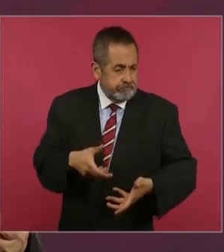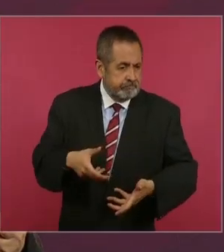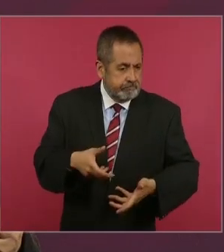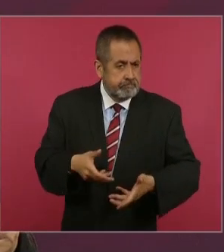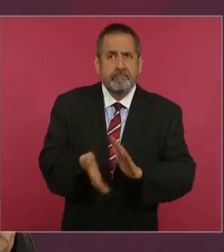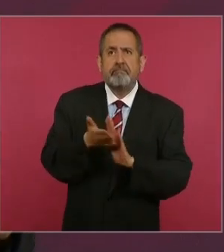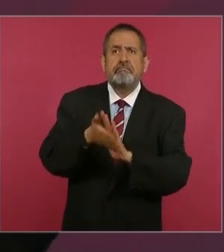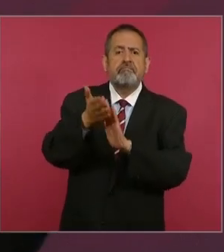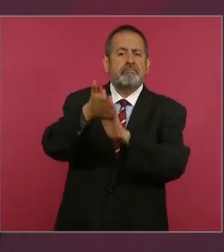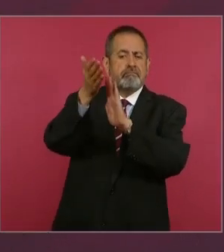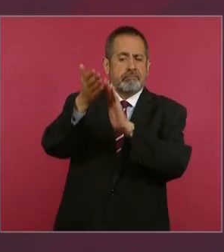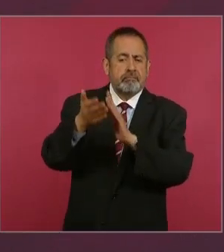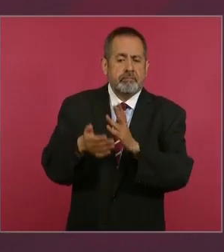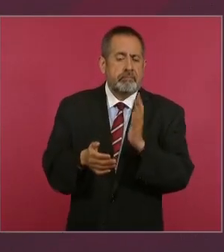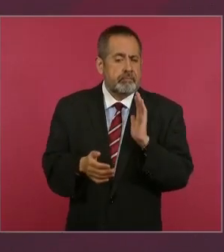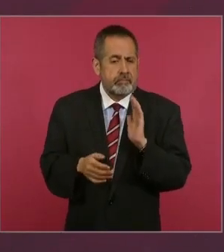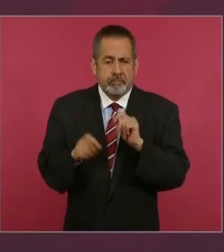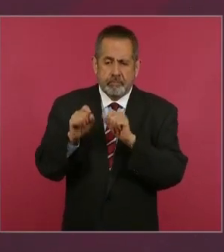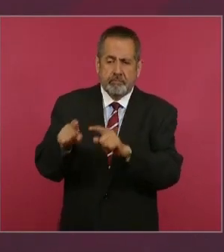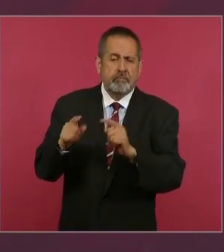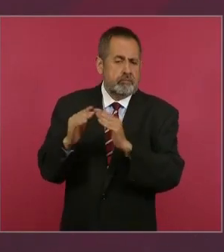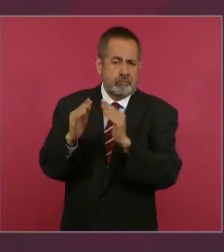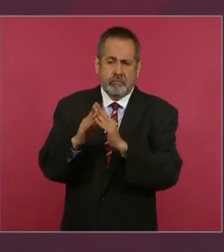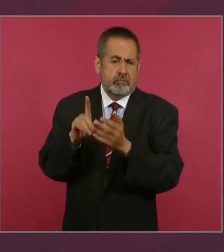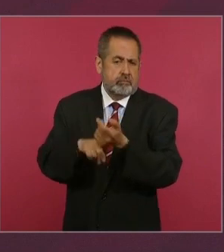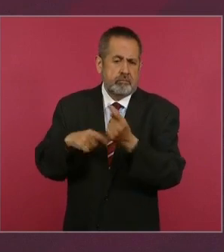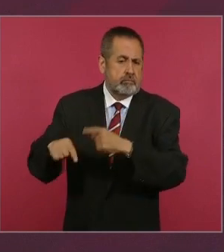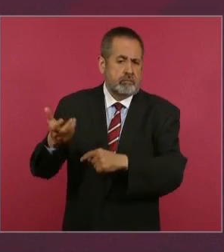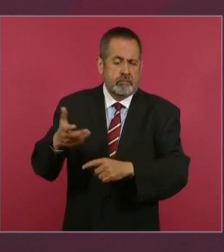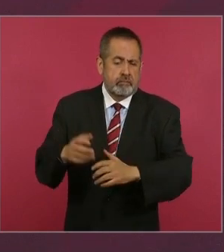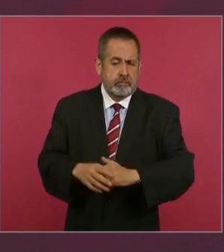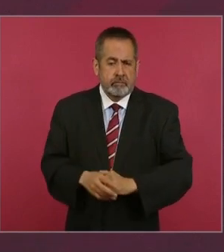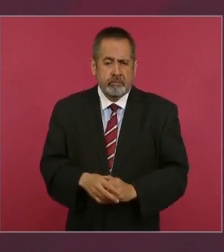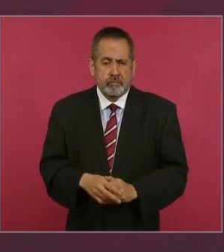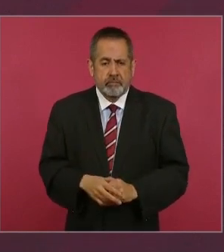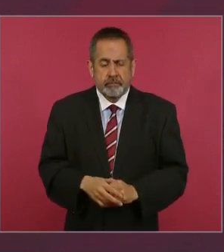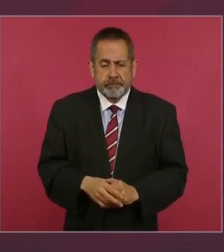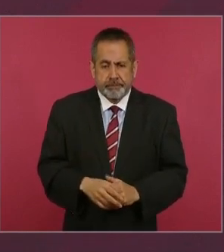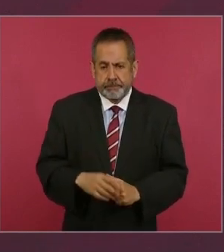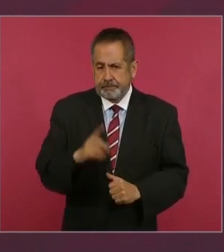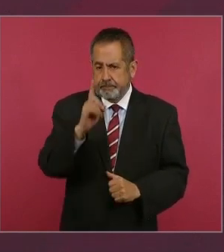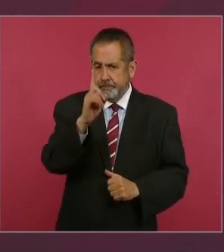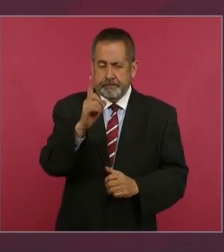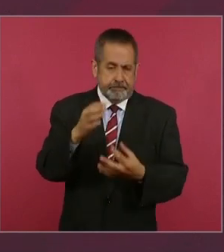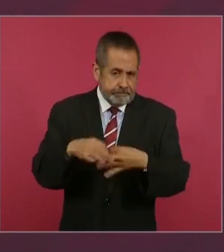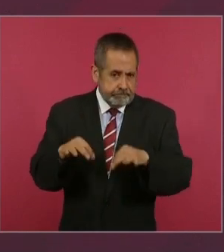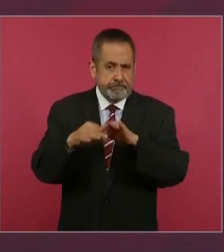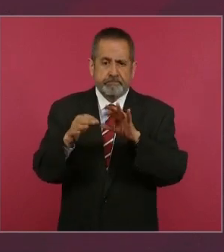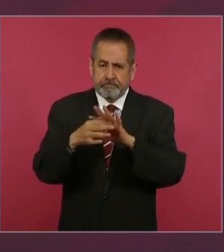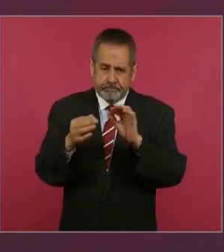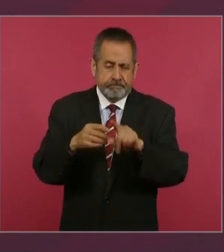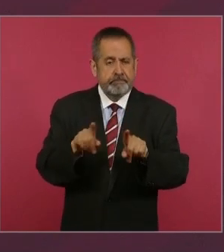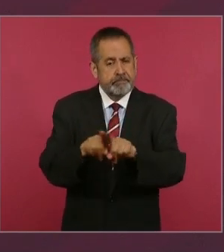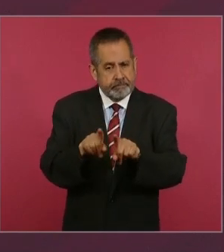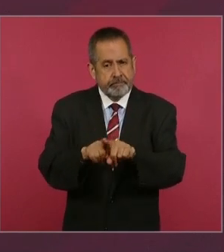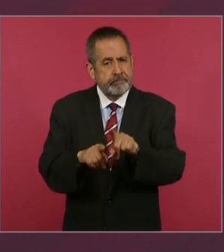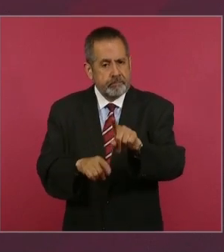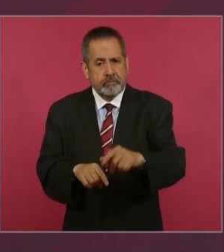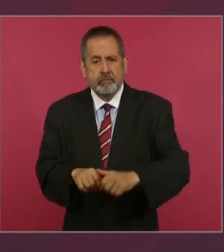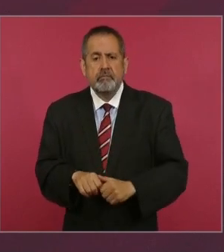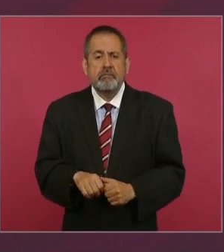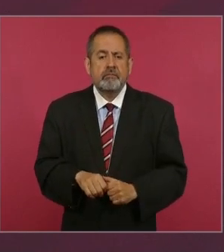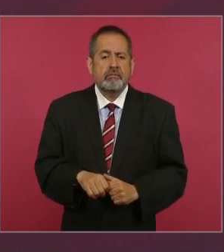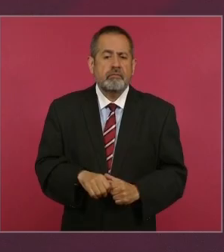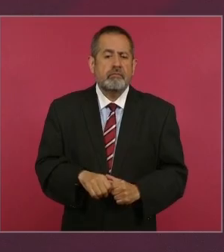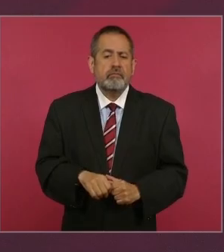materiales y ellos van haciendo sus casas es muy importante también